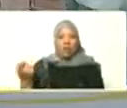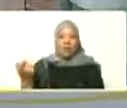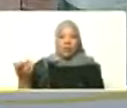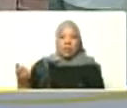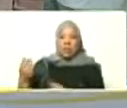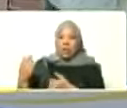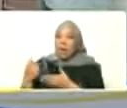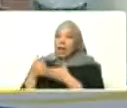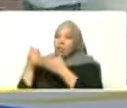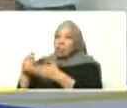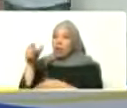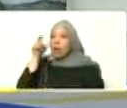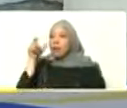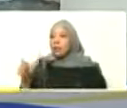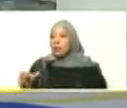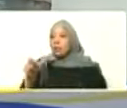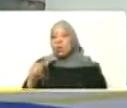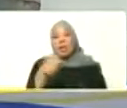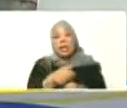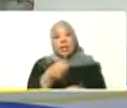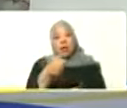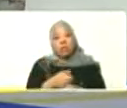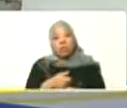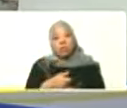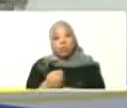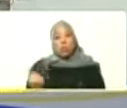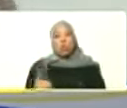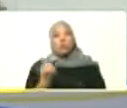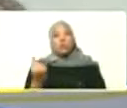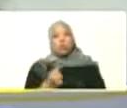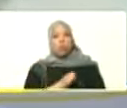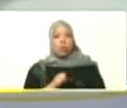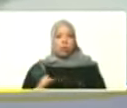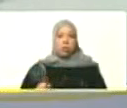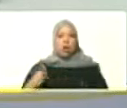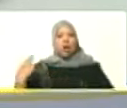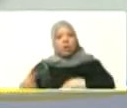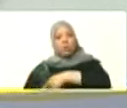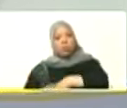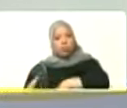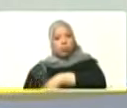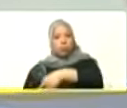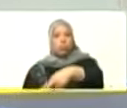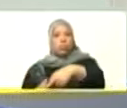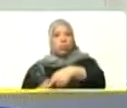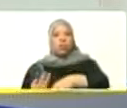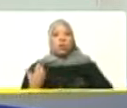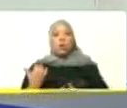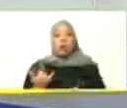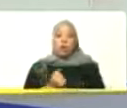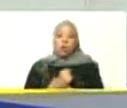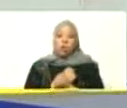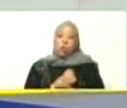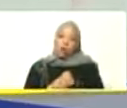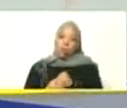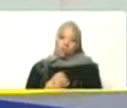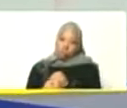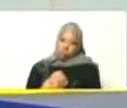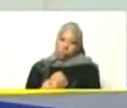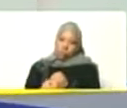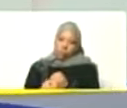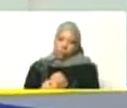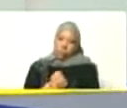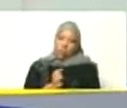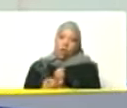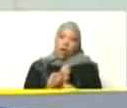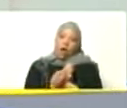Mira, ese es el trabajo que solo puede hacer la revolución. Y lo hacemos con amor, con